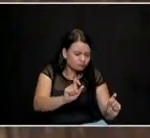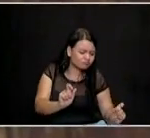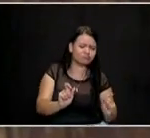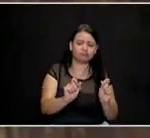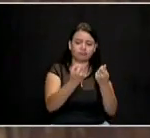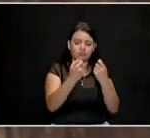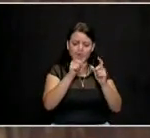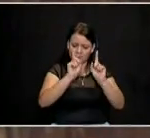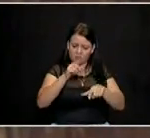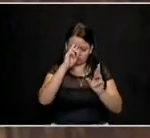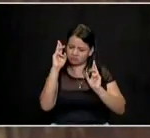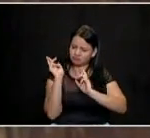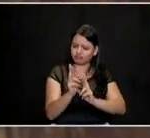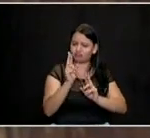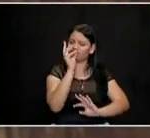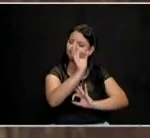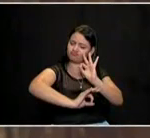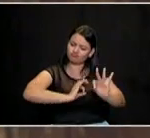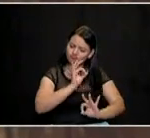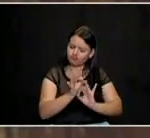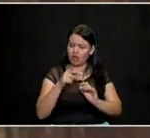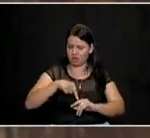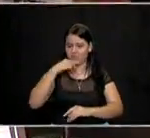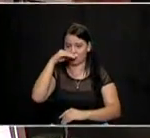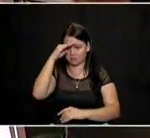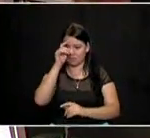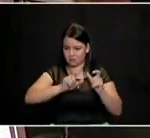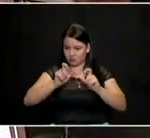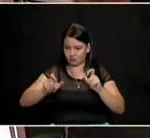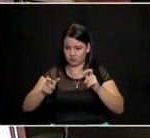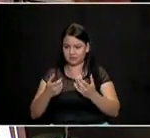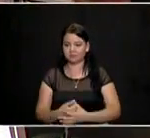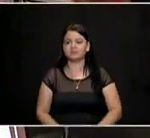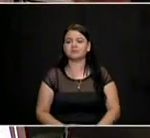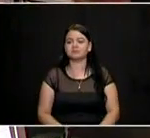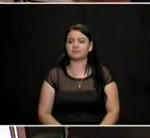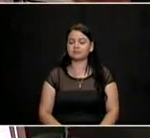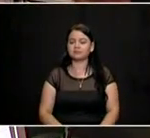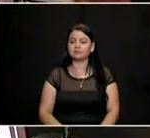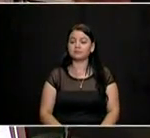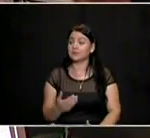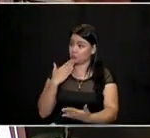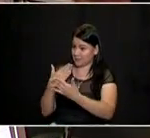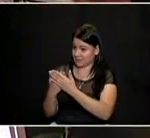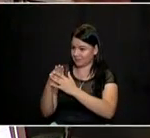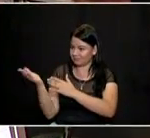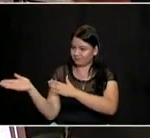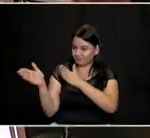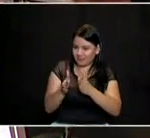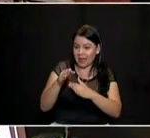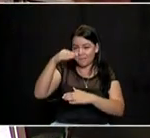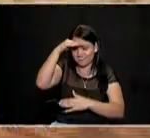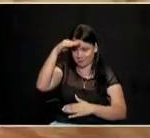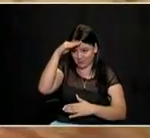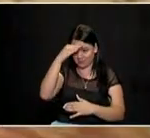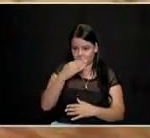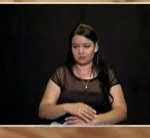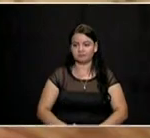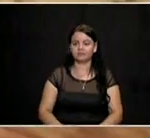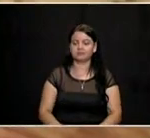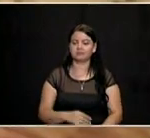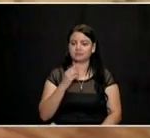merecen todo el respeto y todo el cuidado de los medellinenses muchísimas gracias candidatos ahora para víctor correa